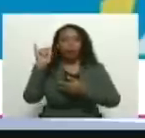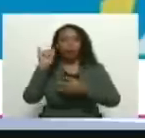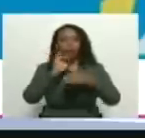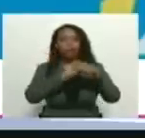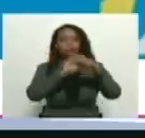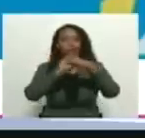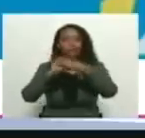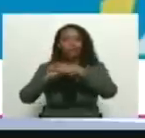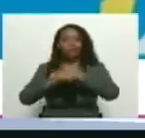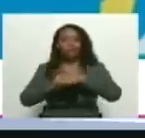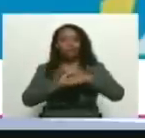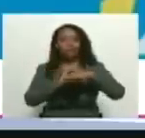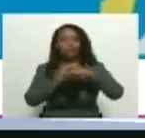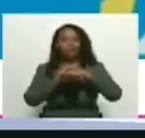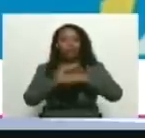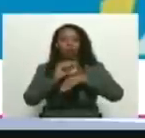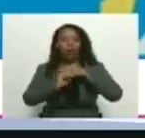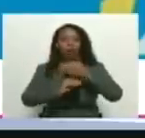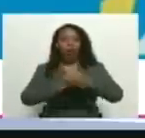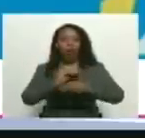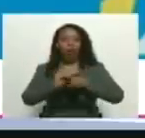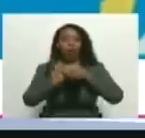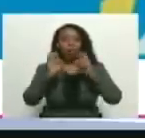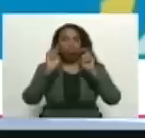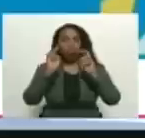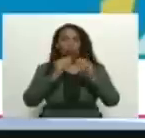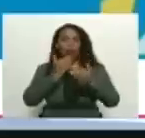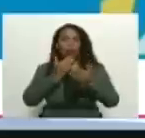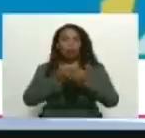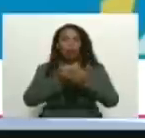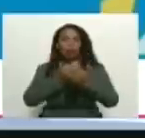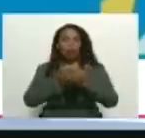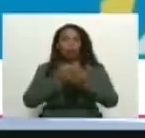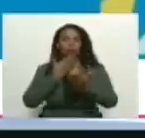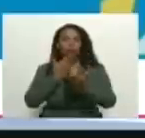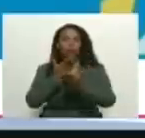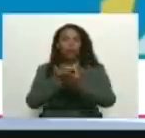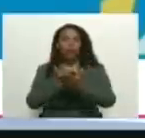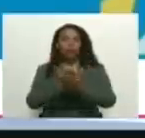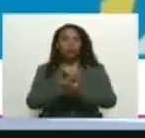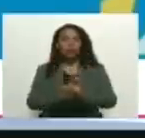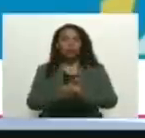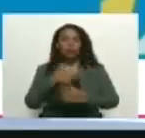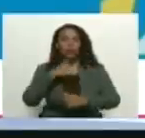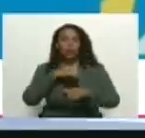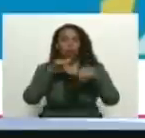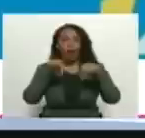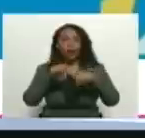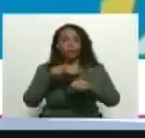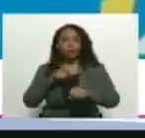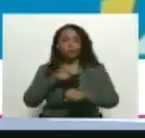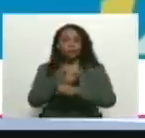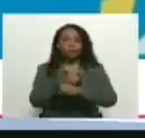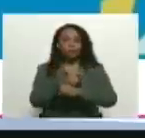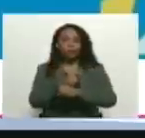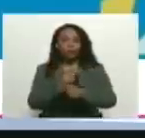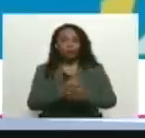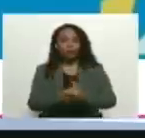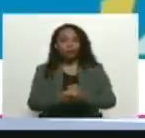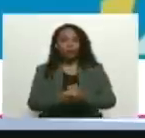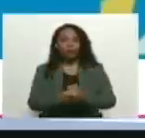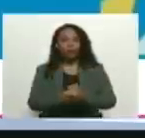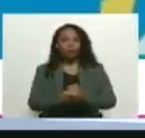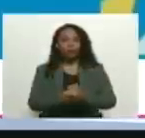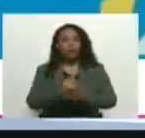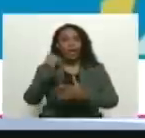alertas, hagan sus reclamos, hagan sus propuestas, y nosotros estemos obligados en